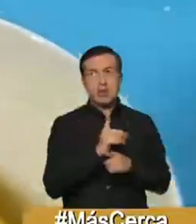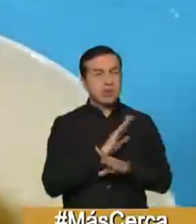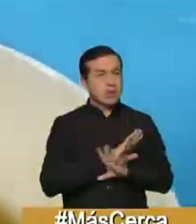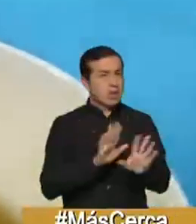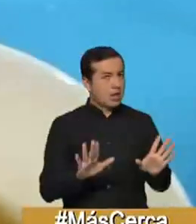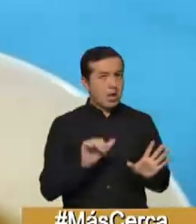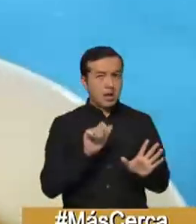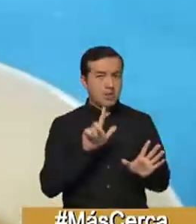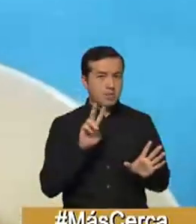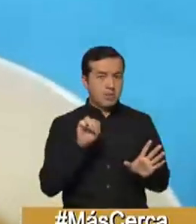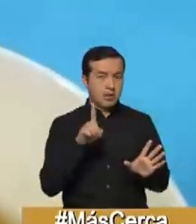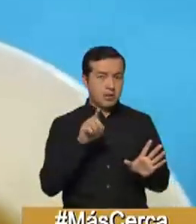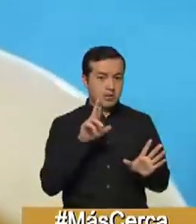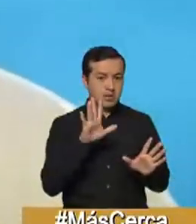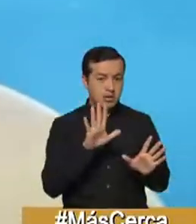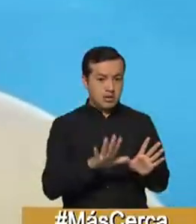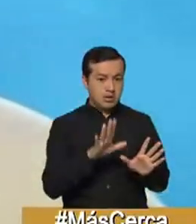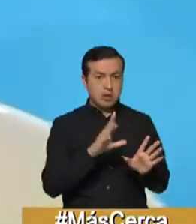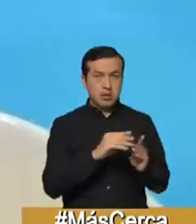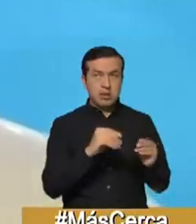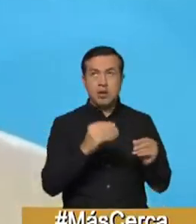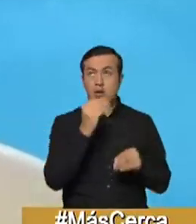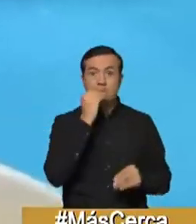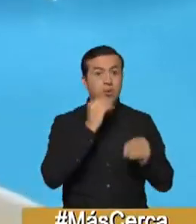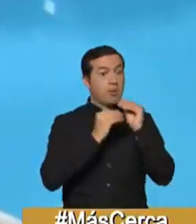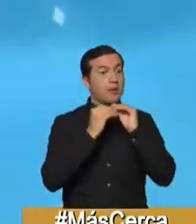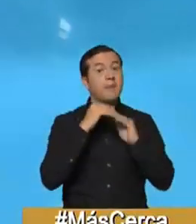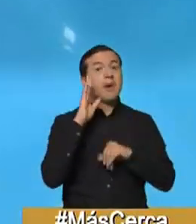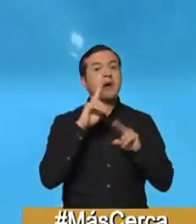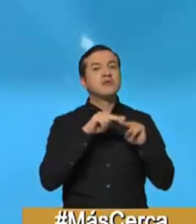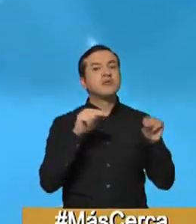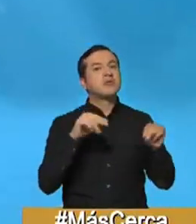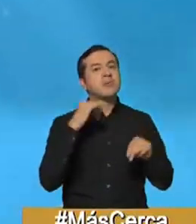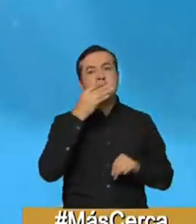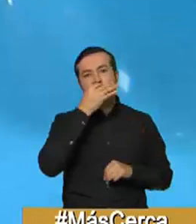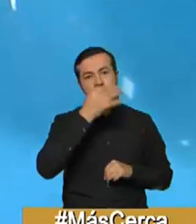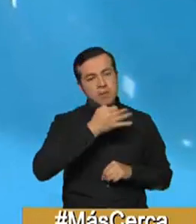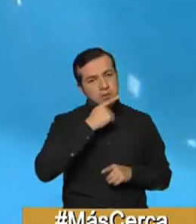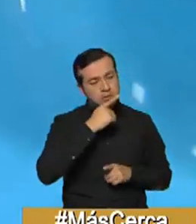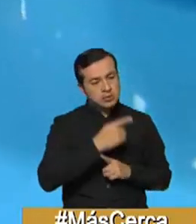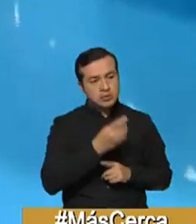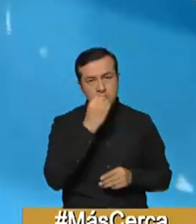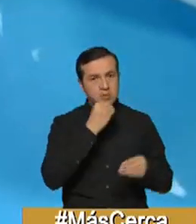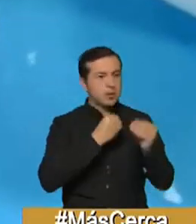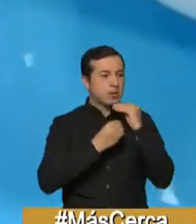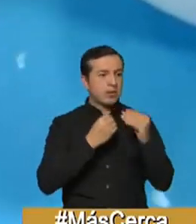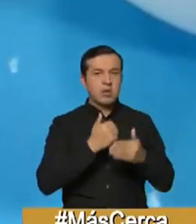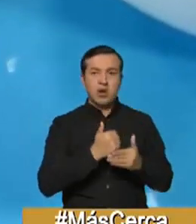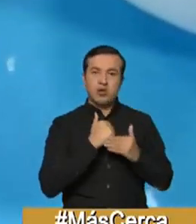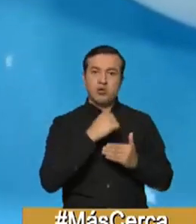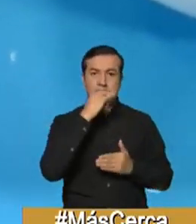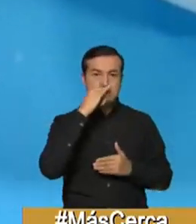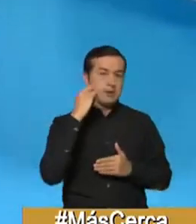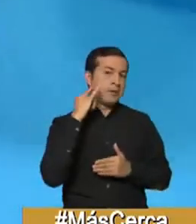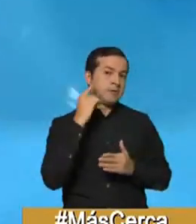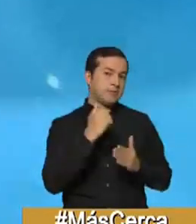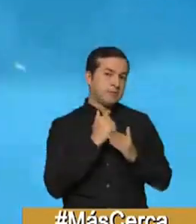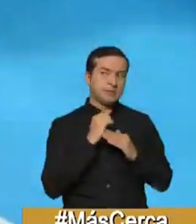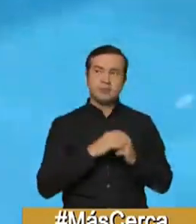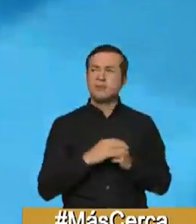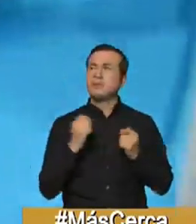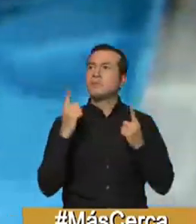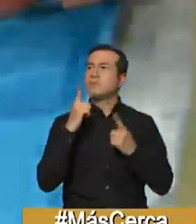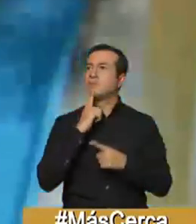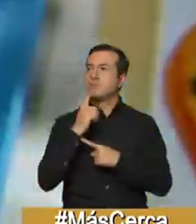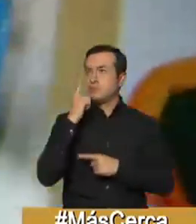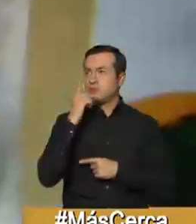más. Entonces es un alimento más natural, más real, que le va a hacer mejor a los niños. Ya. Esto me llama la